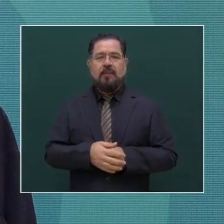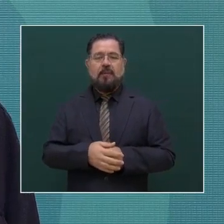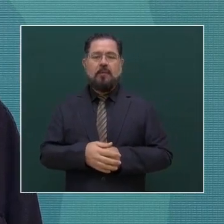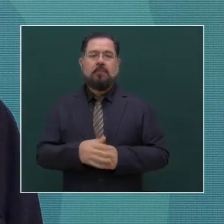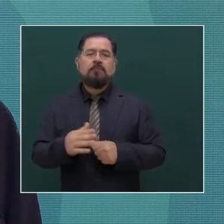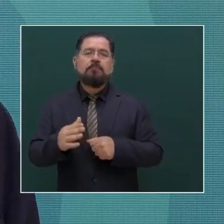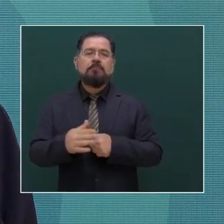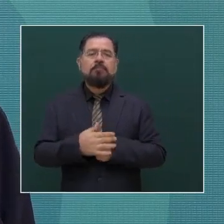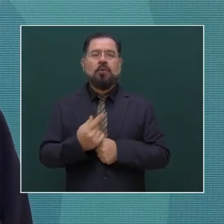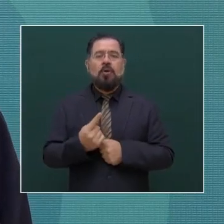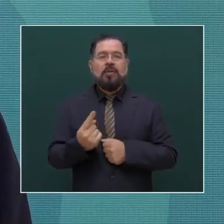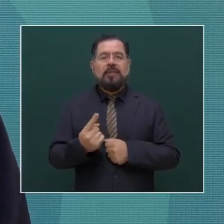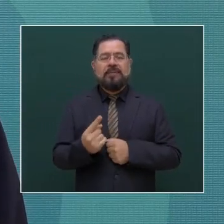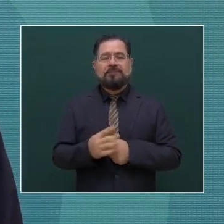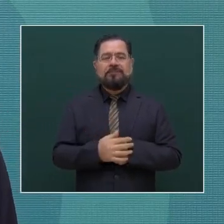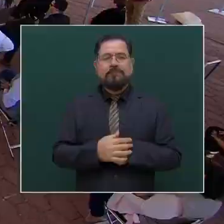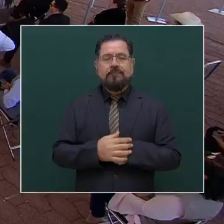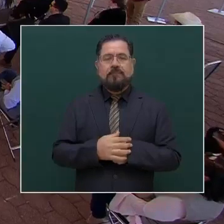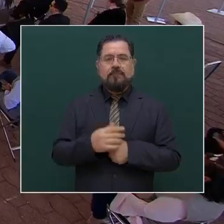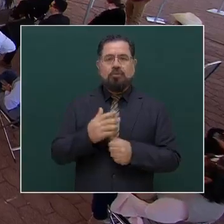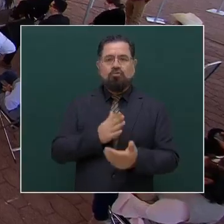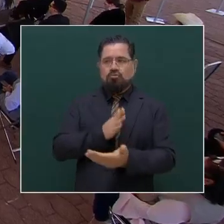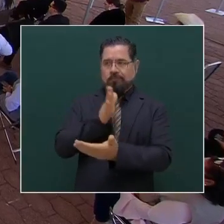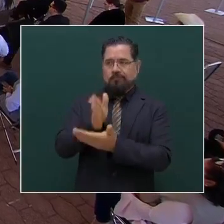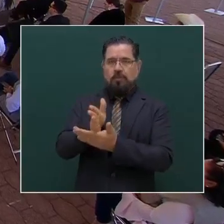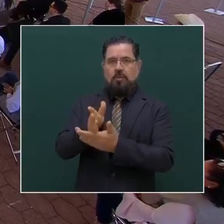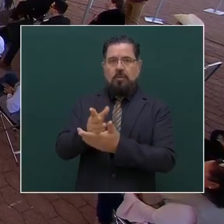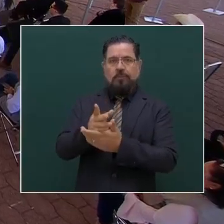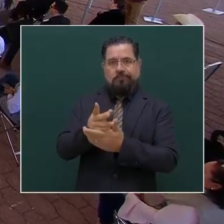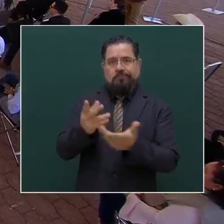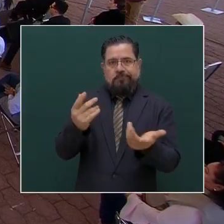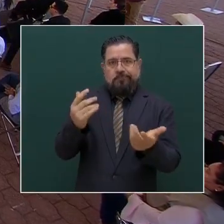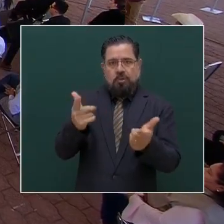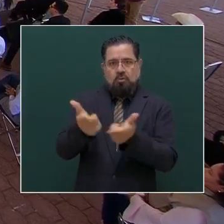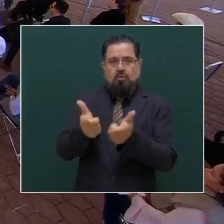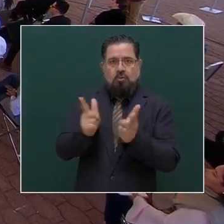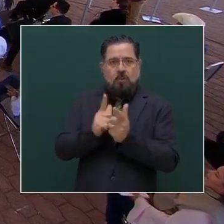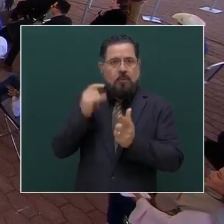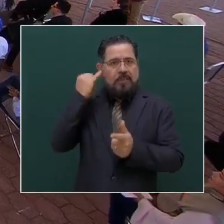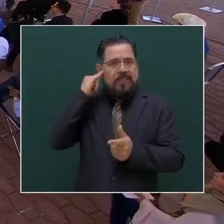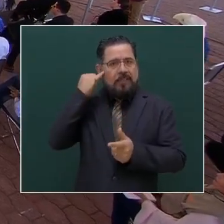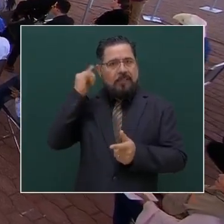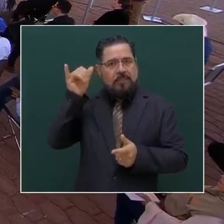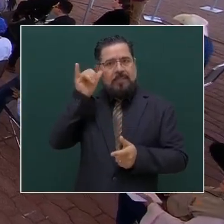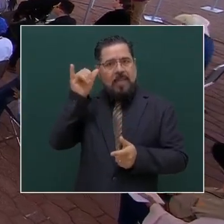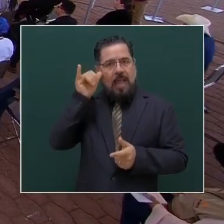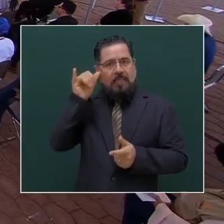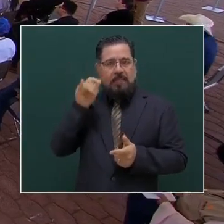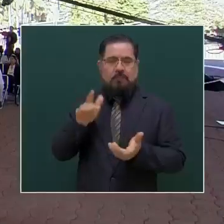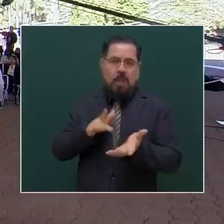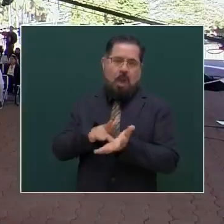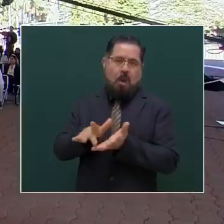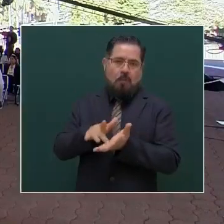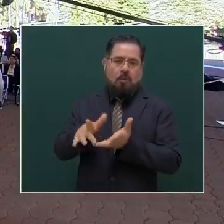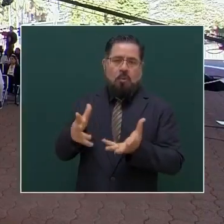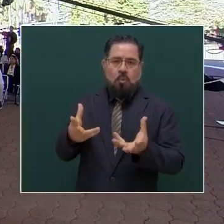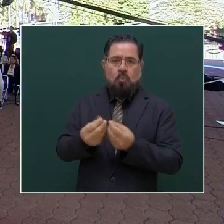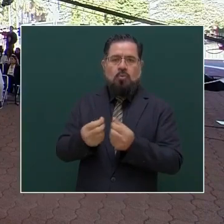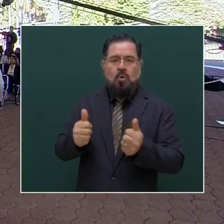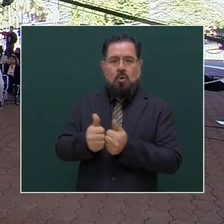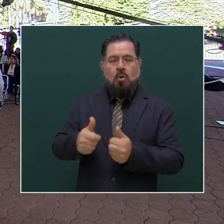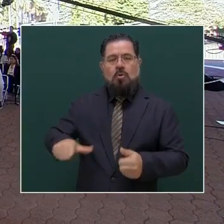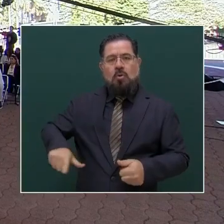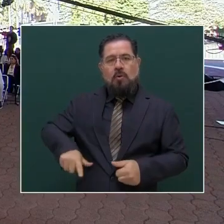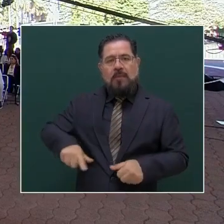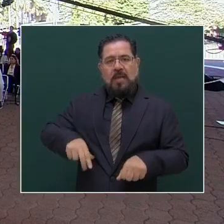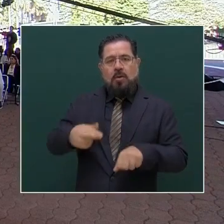¿Por qué voy con los yaquis? Porque con el apoyo del gobierno del estado se